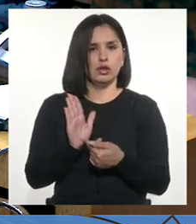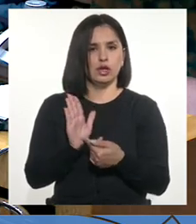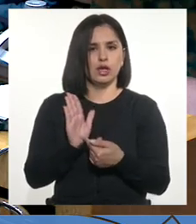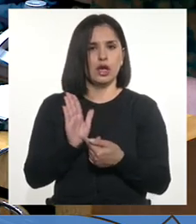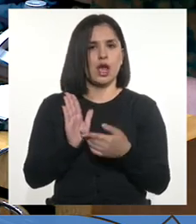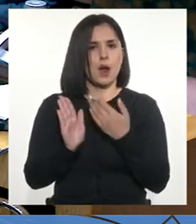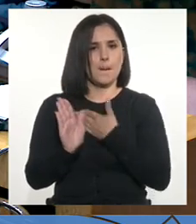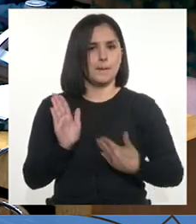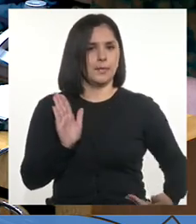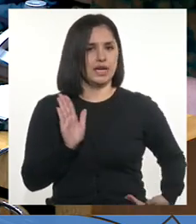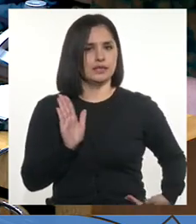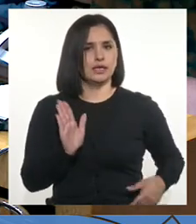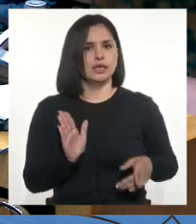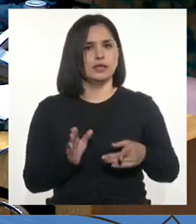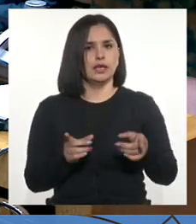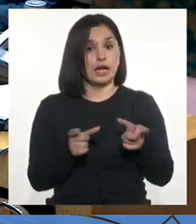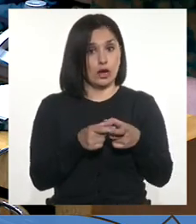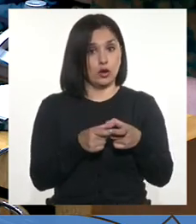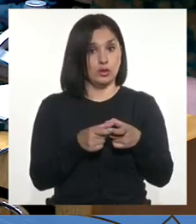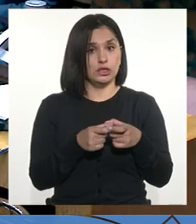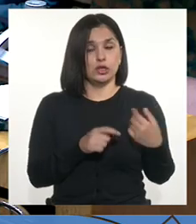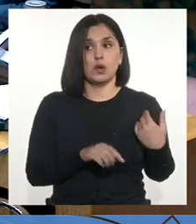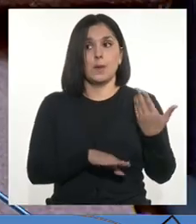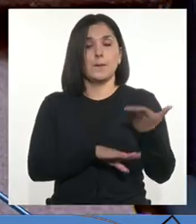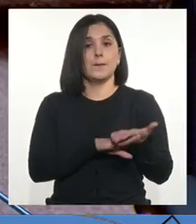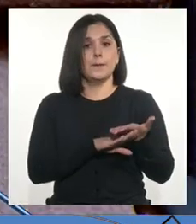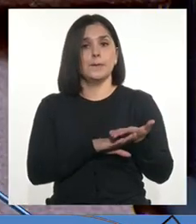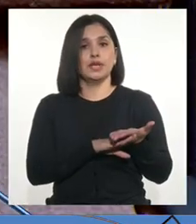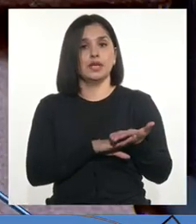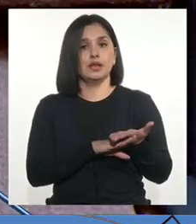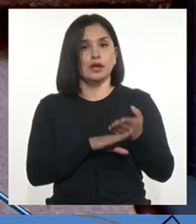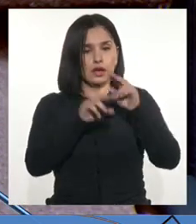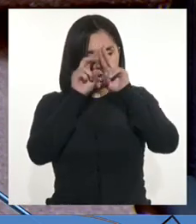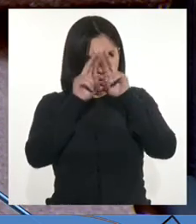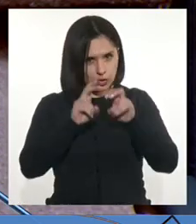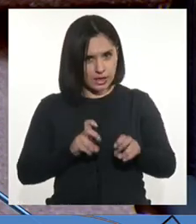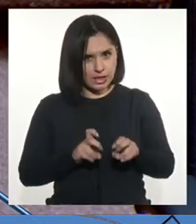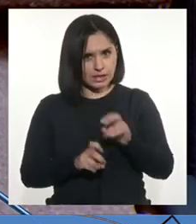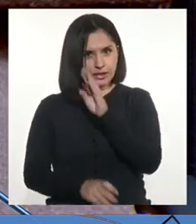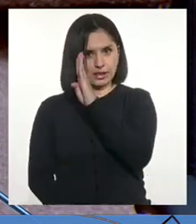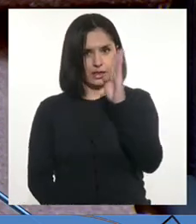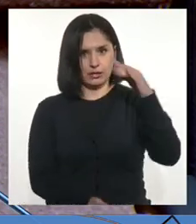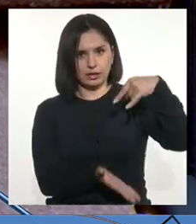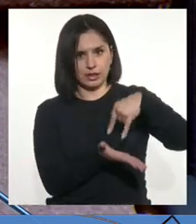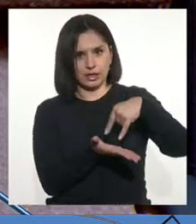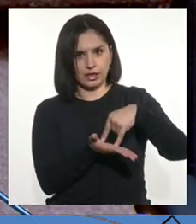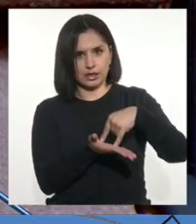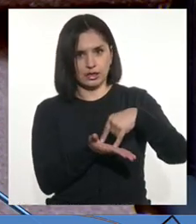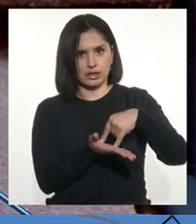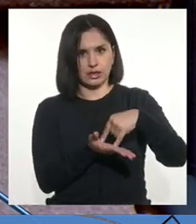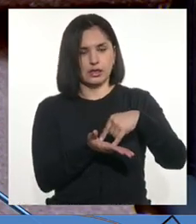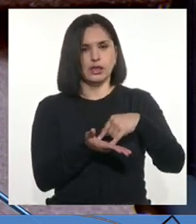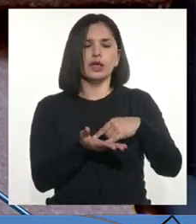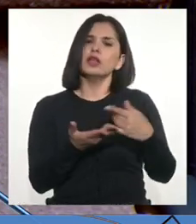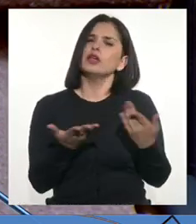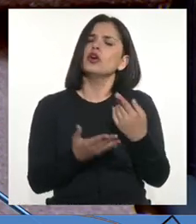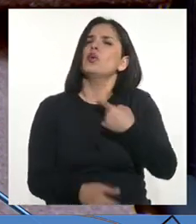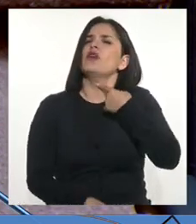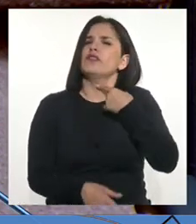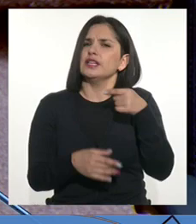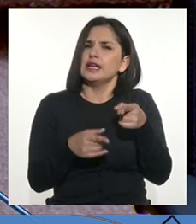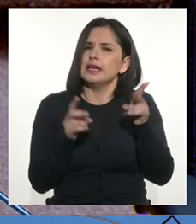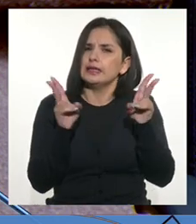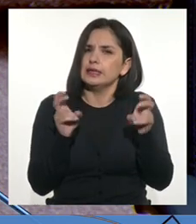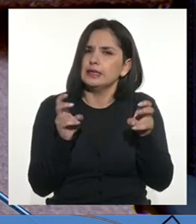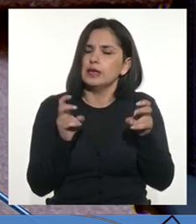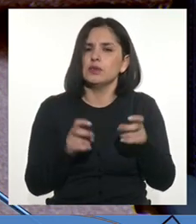propio presidente de la comisión solicita un análisis de la biblioteca respecto de los impactos que esto tendría yo